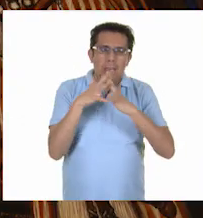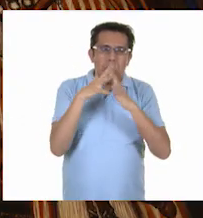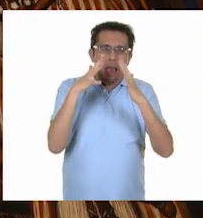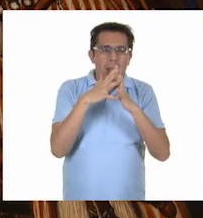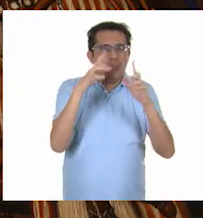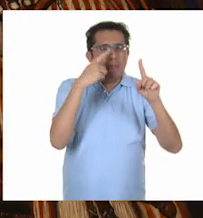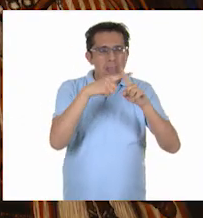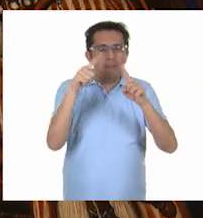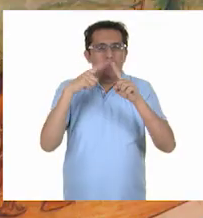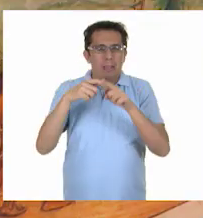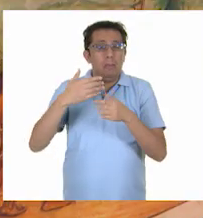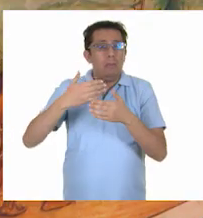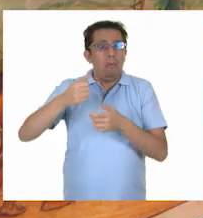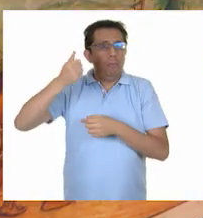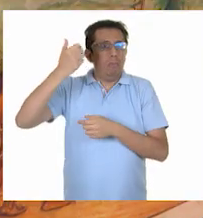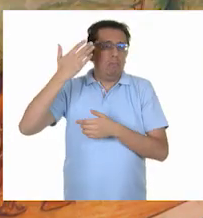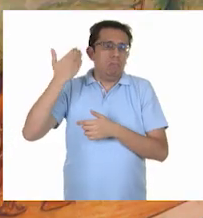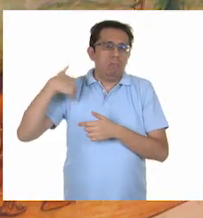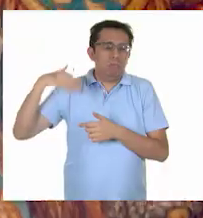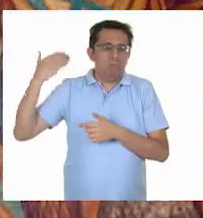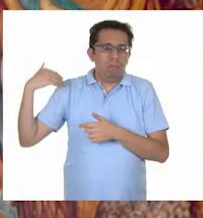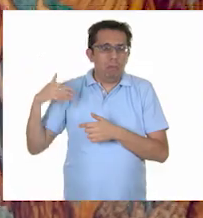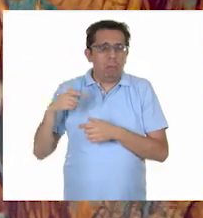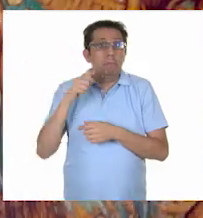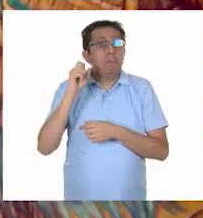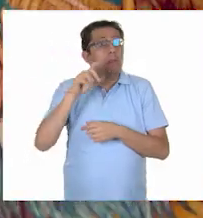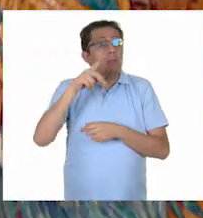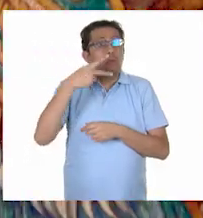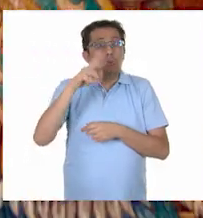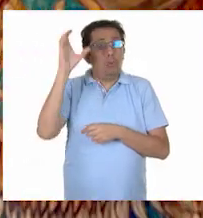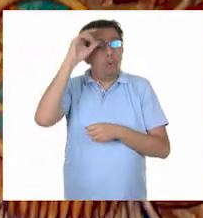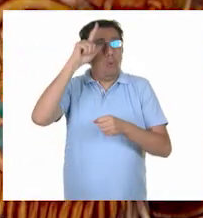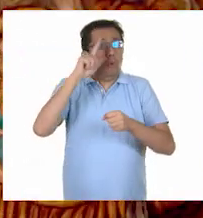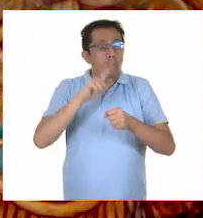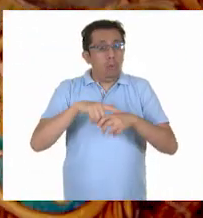sociedades mesoamericanas y su imponente cultura.